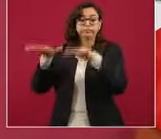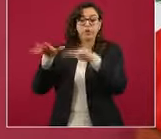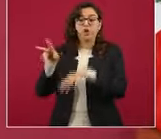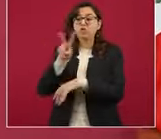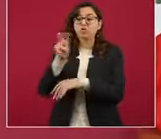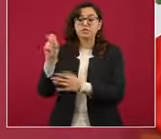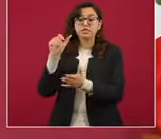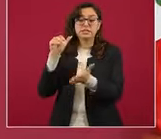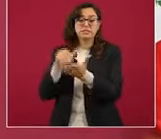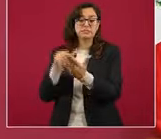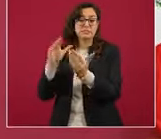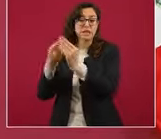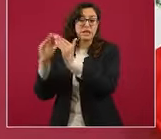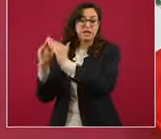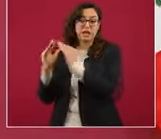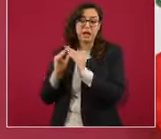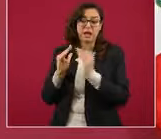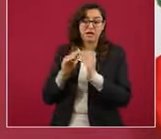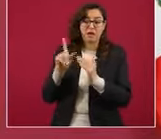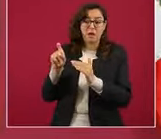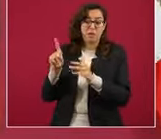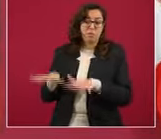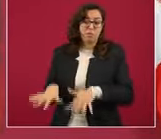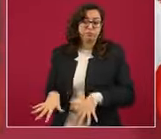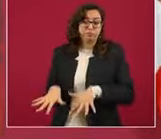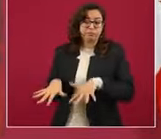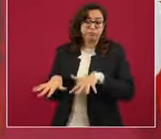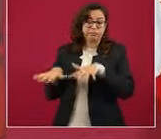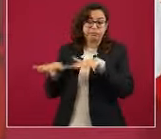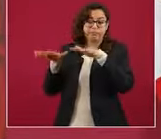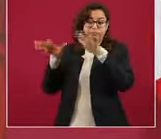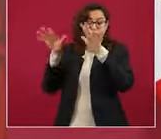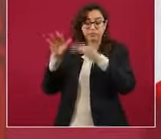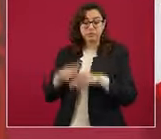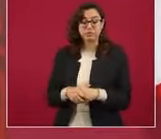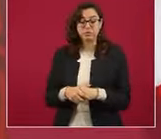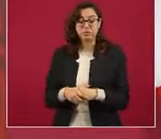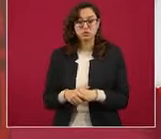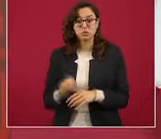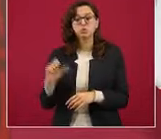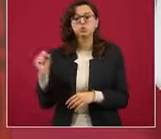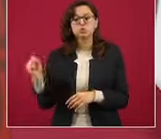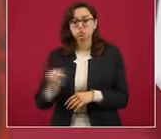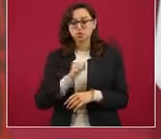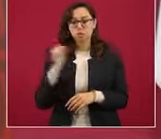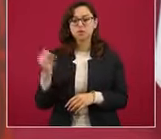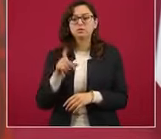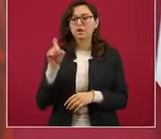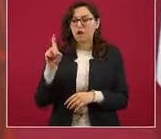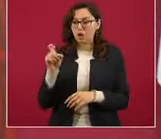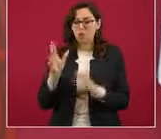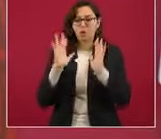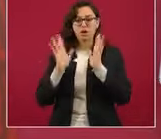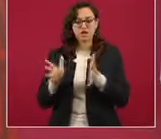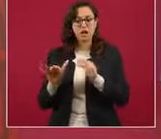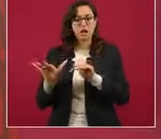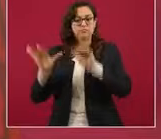200,000 viviendas en el estado. Afortunadamente ya está bajando el